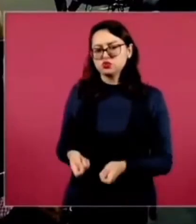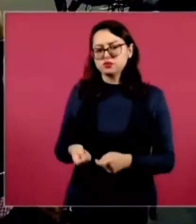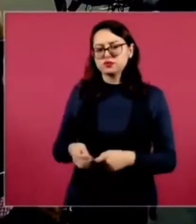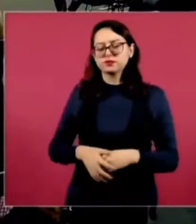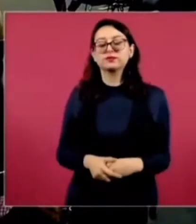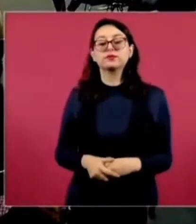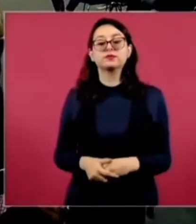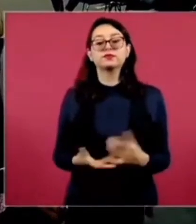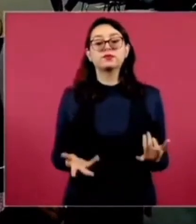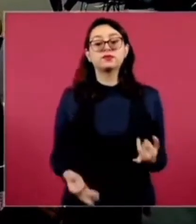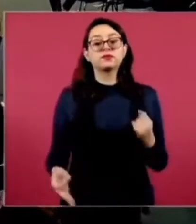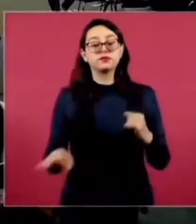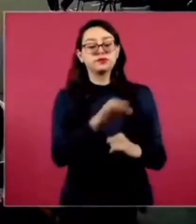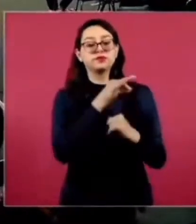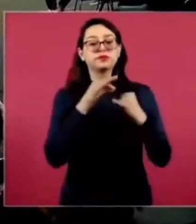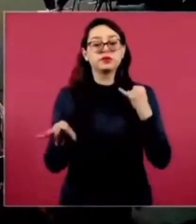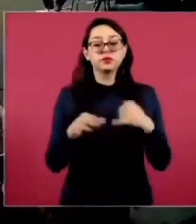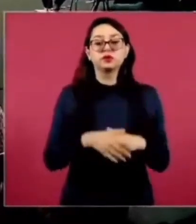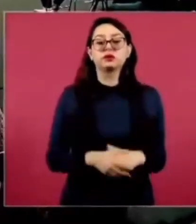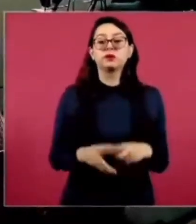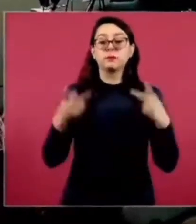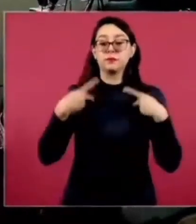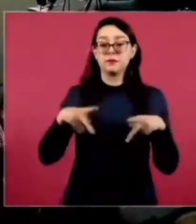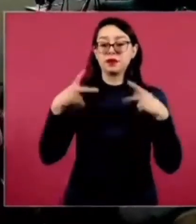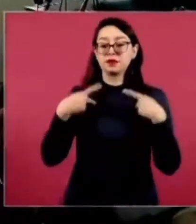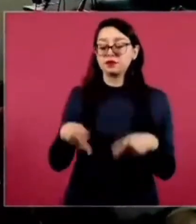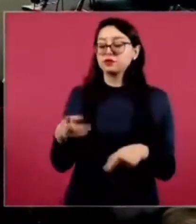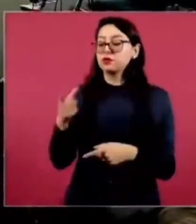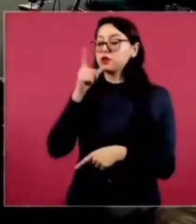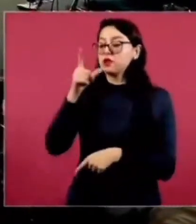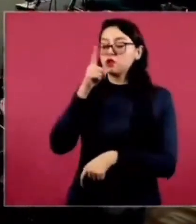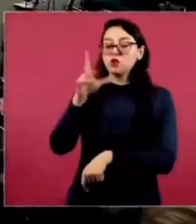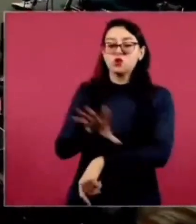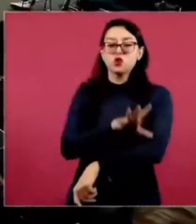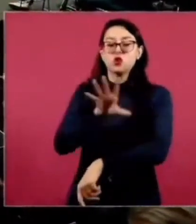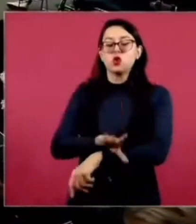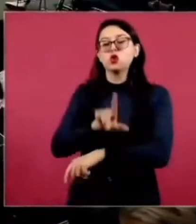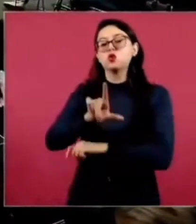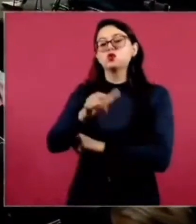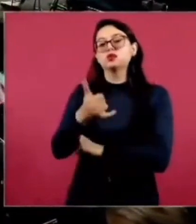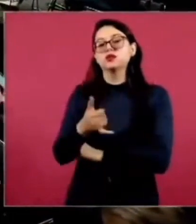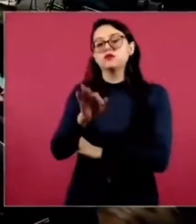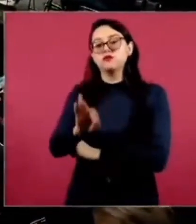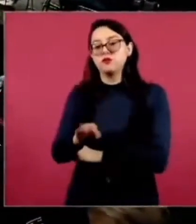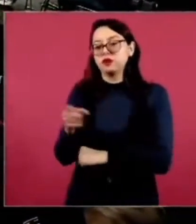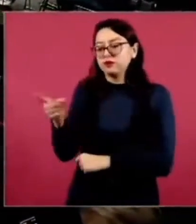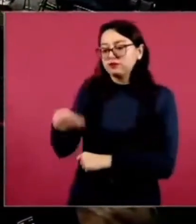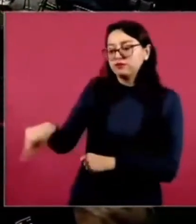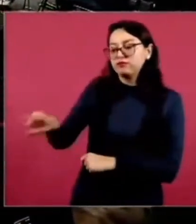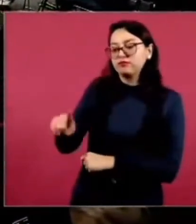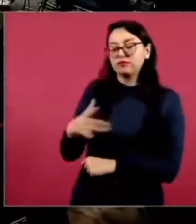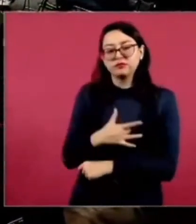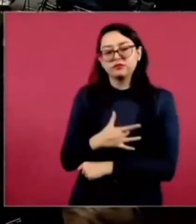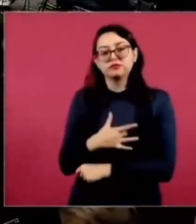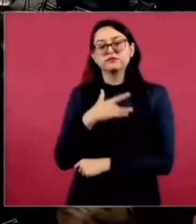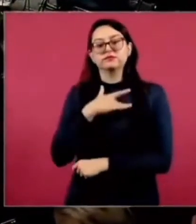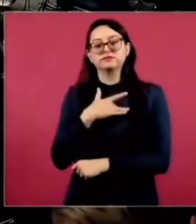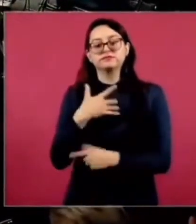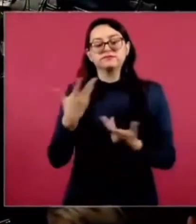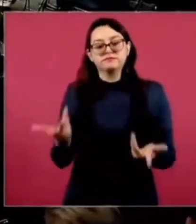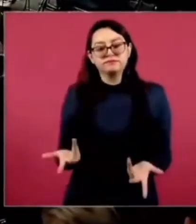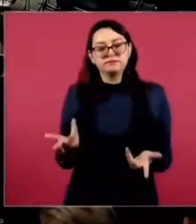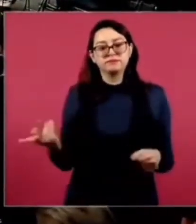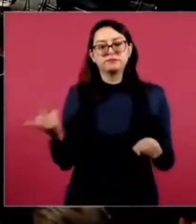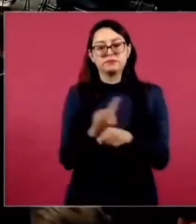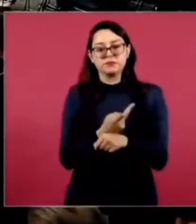presidente, trabajadores de Luz y Fuerza, quienes fueron despedidos en el sexenio de Calderón, le reconocen pues que usted haya cumplido,